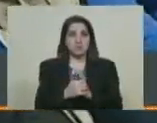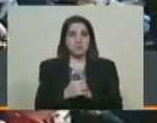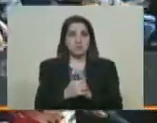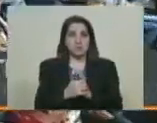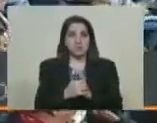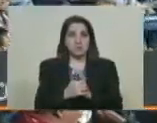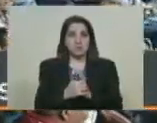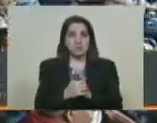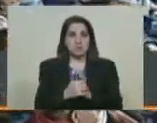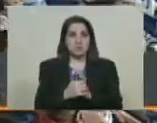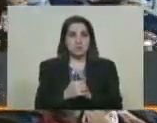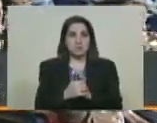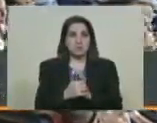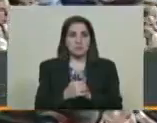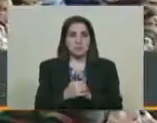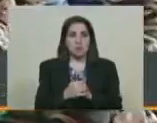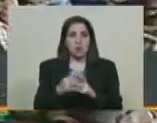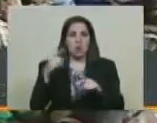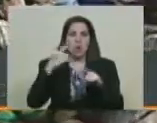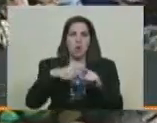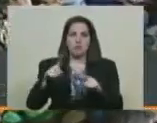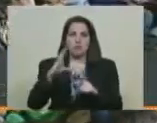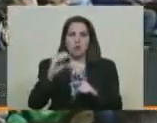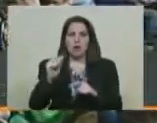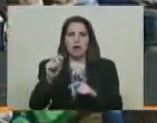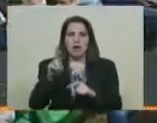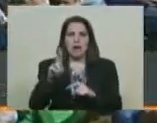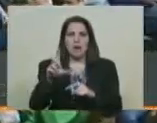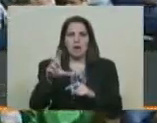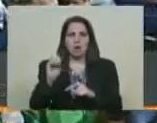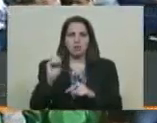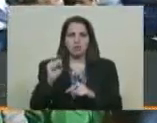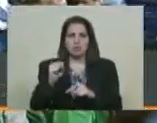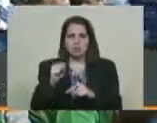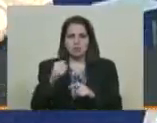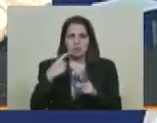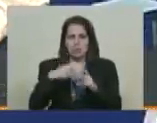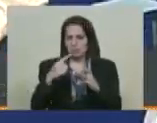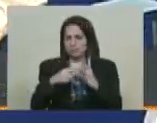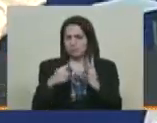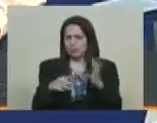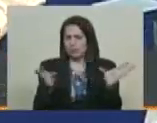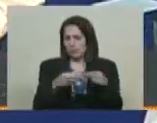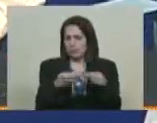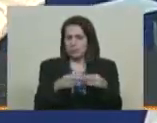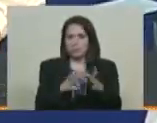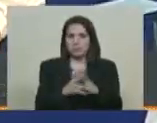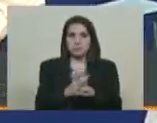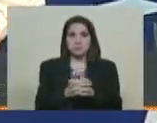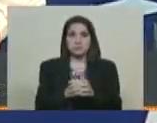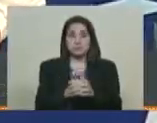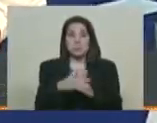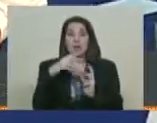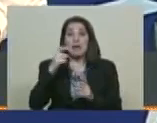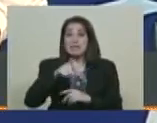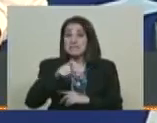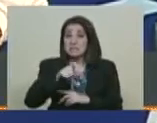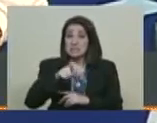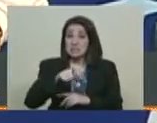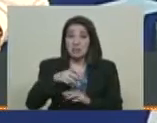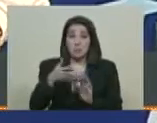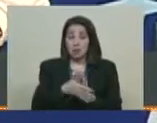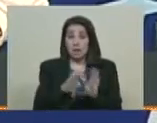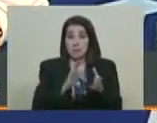con Carlos Martínez. Bueno, Necesitamos,